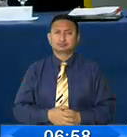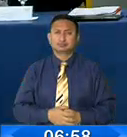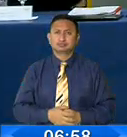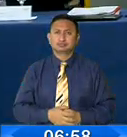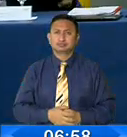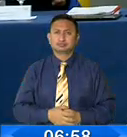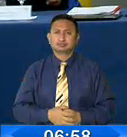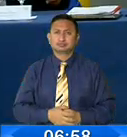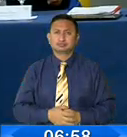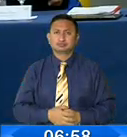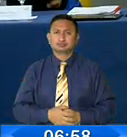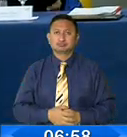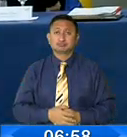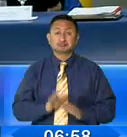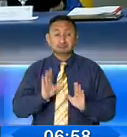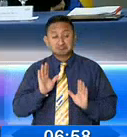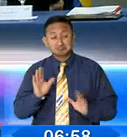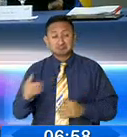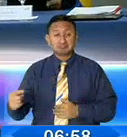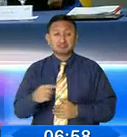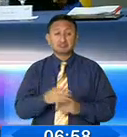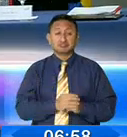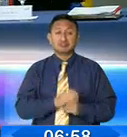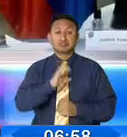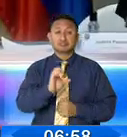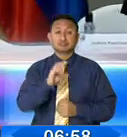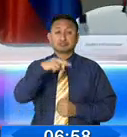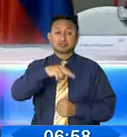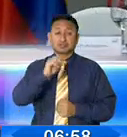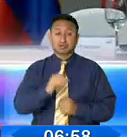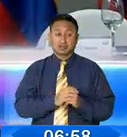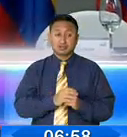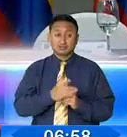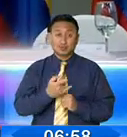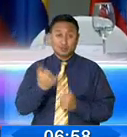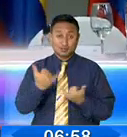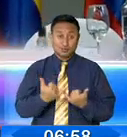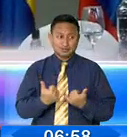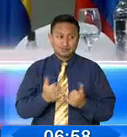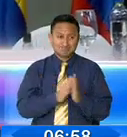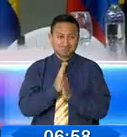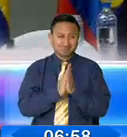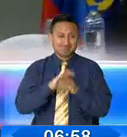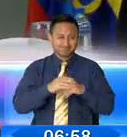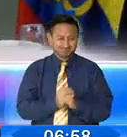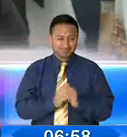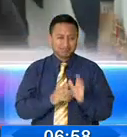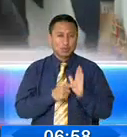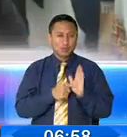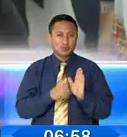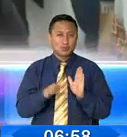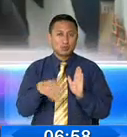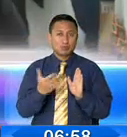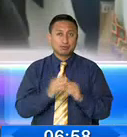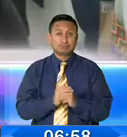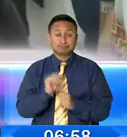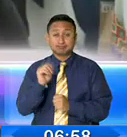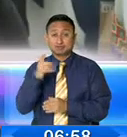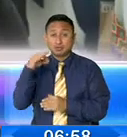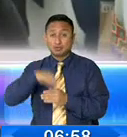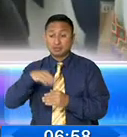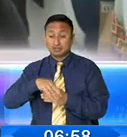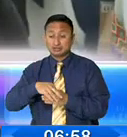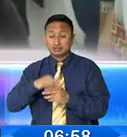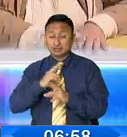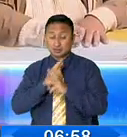Se podría decir que era el as que tenía el Consejo Nacional Electoral CNE bajo la manga. Esto a pesar que en la primera vuelta no le dio los